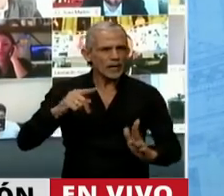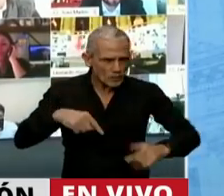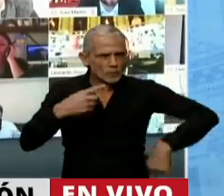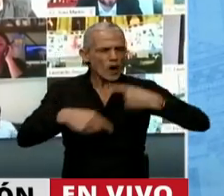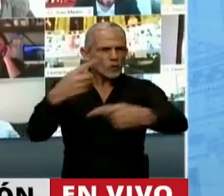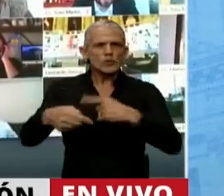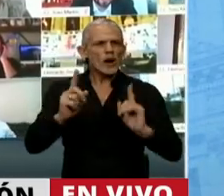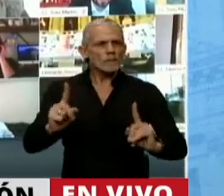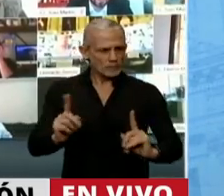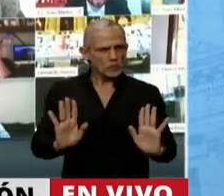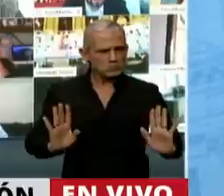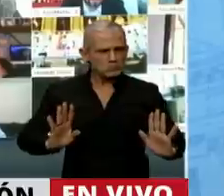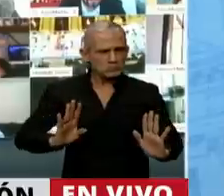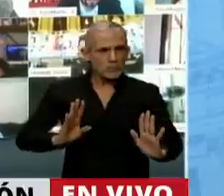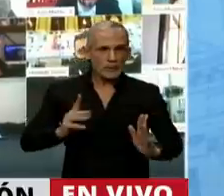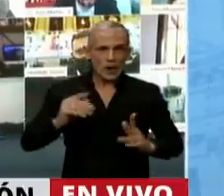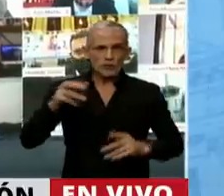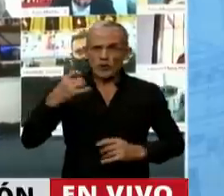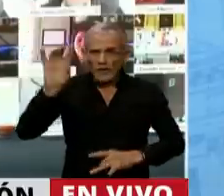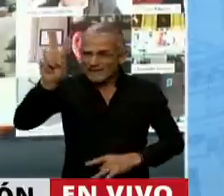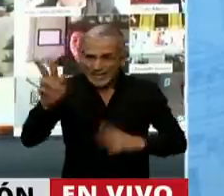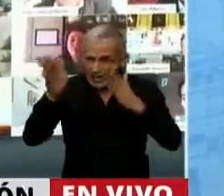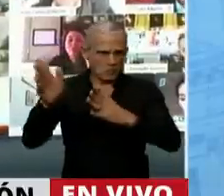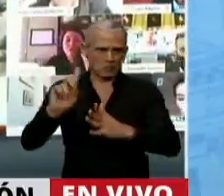haciendo. Pero en todos los países